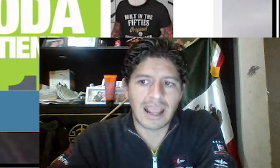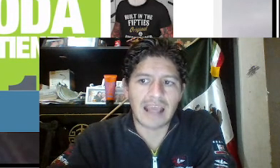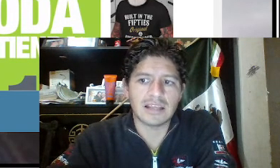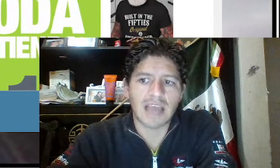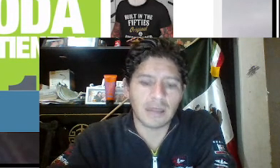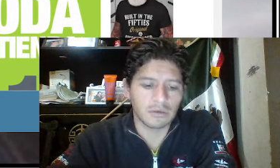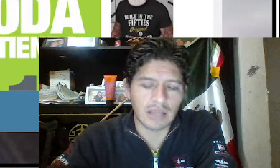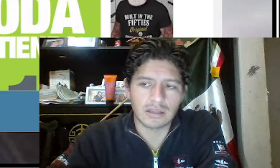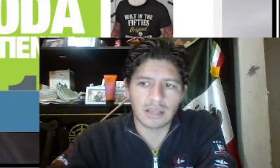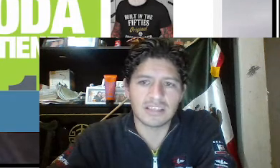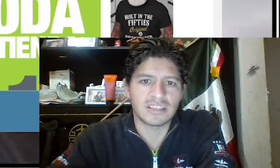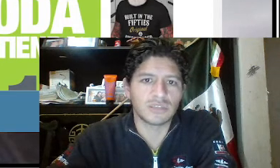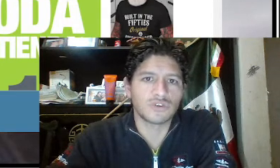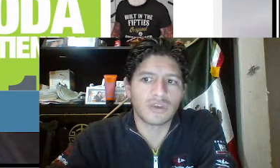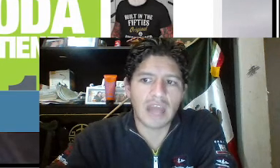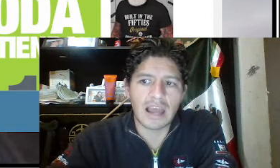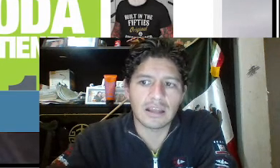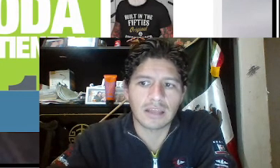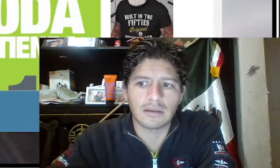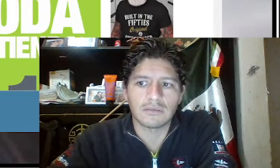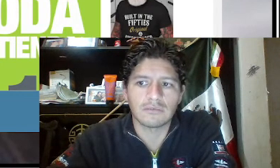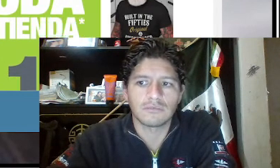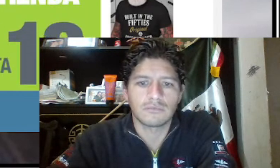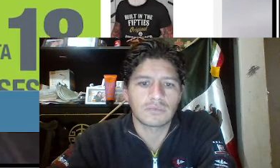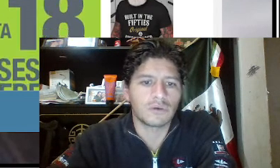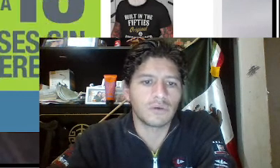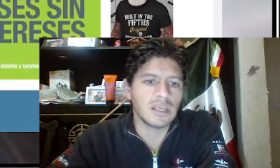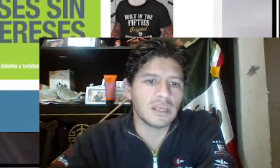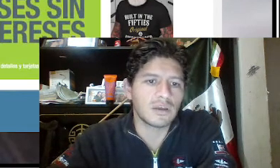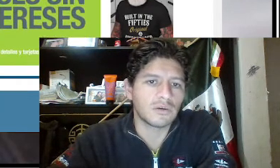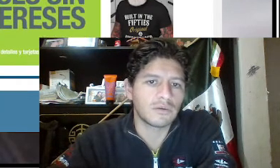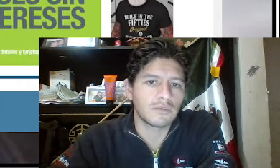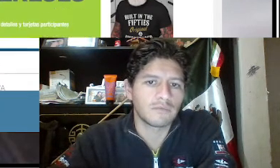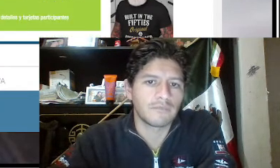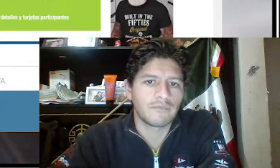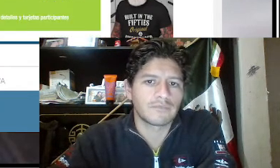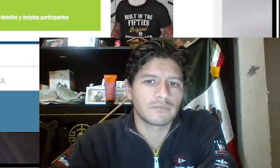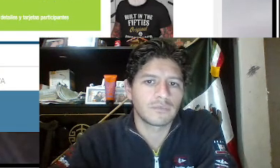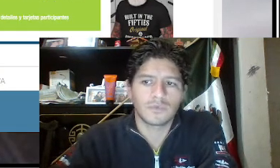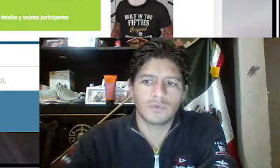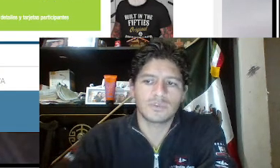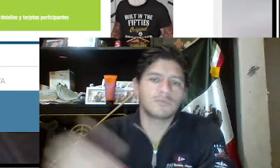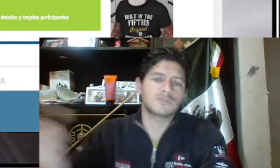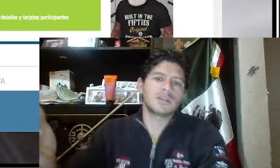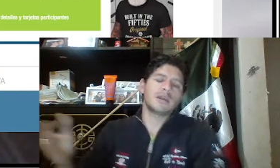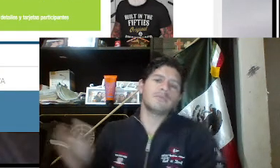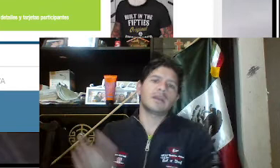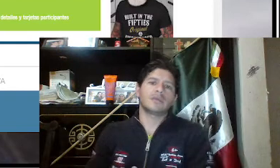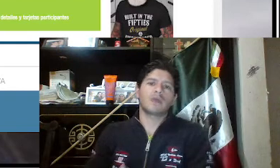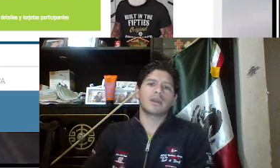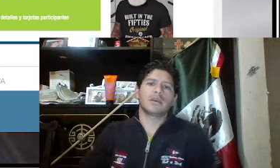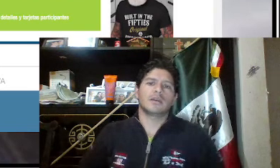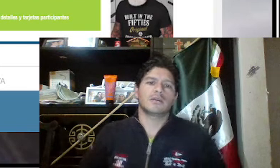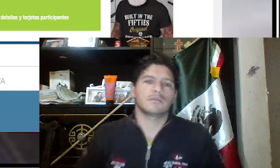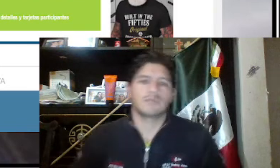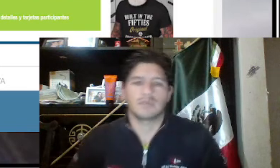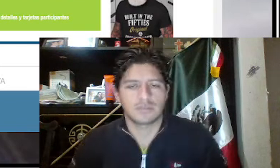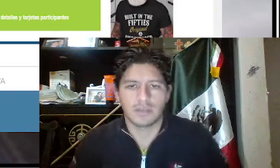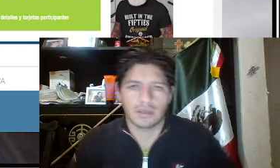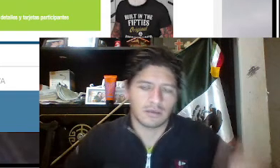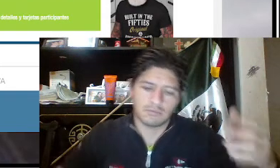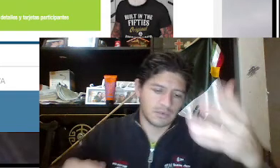tan legalizado, tan institucional, tan jurídico. No sé cómo se le llame al lenguaje